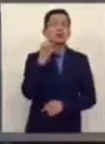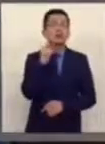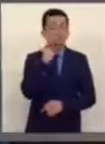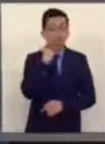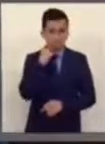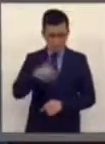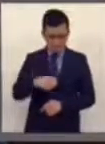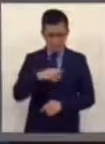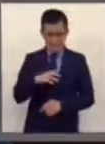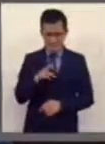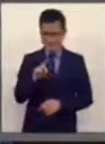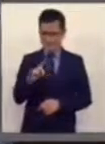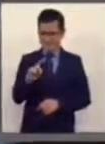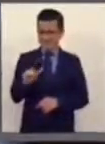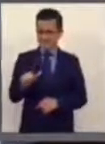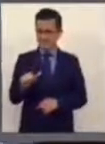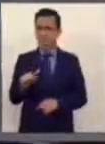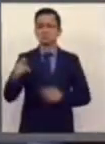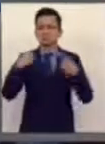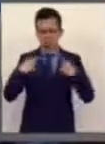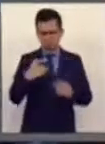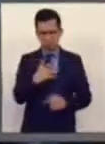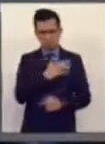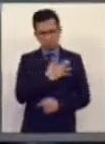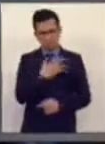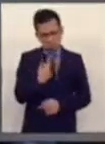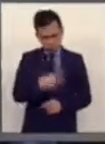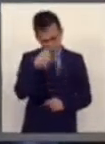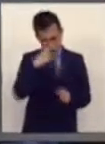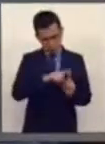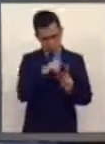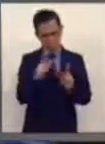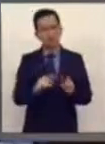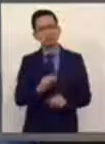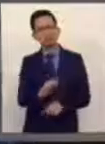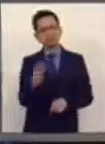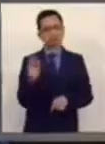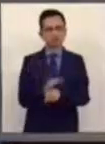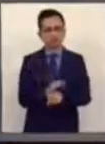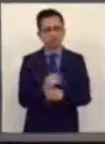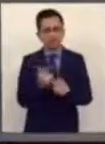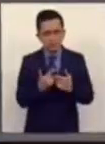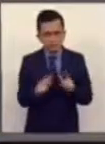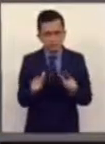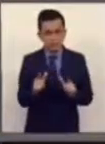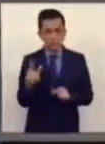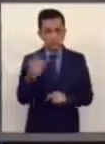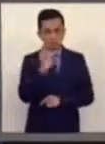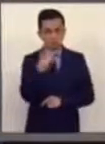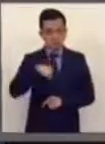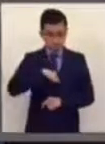patriotas que defenderán la soberanía, la cual estoy seguro, si continuamos